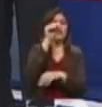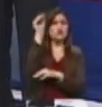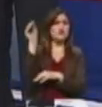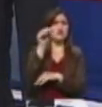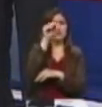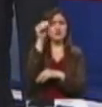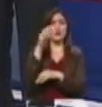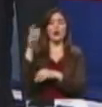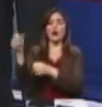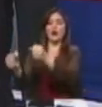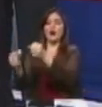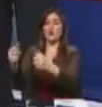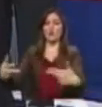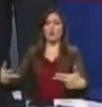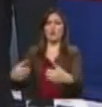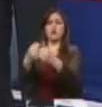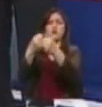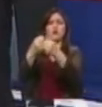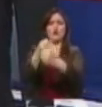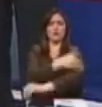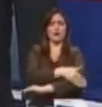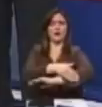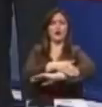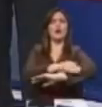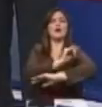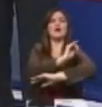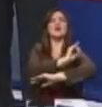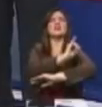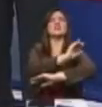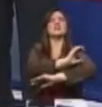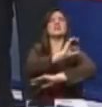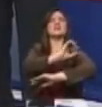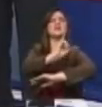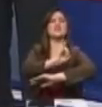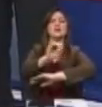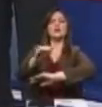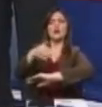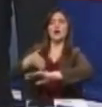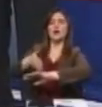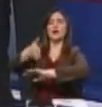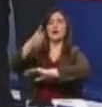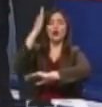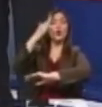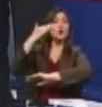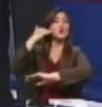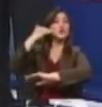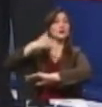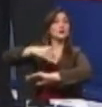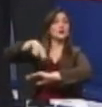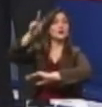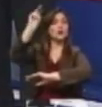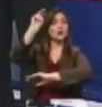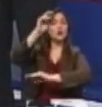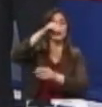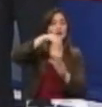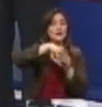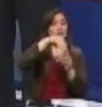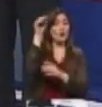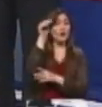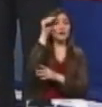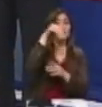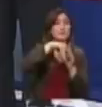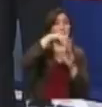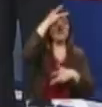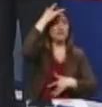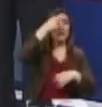una camioneta en las calles Iñaquito y Corea, en el norte de la capital. Afortunadamente, la ambulancia no transportaba pacientes y en ese